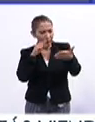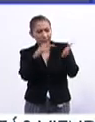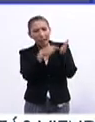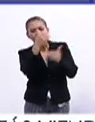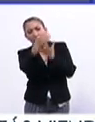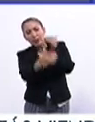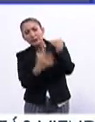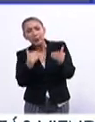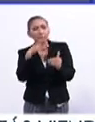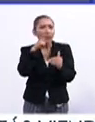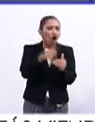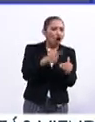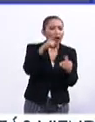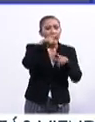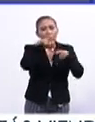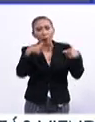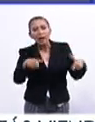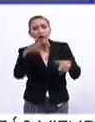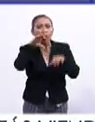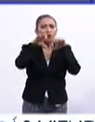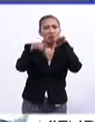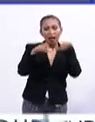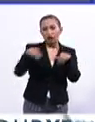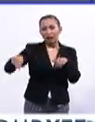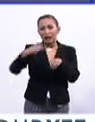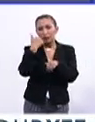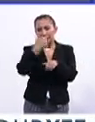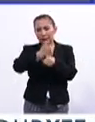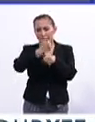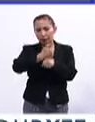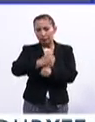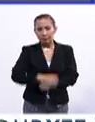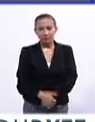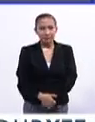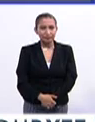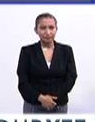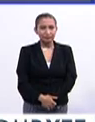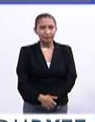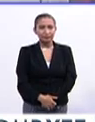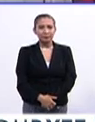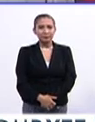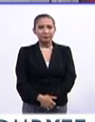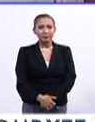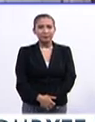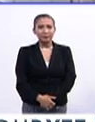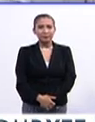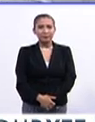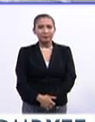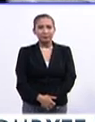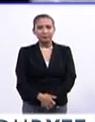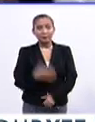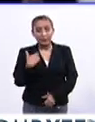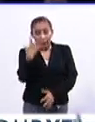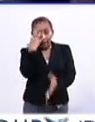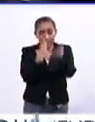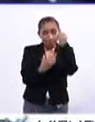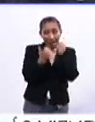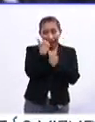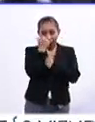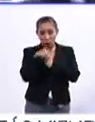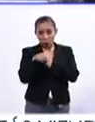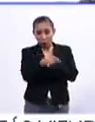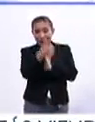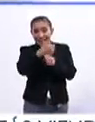muestran los avances obtenidos en materia y lenguaje y comunicación de estudiantes de sexto de primaria vers el logro de aprendizaje de los